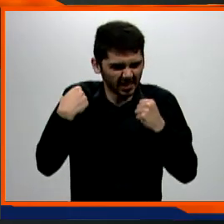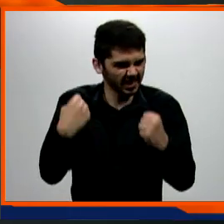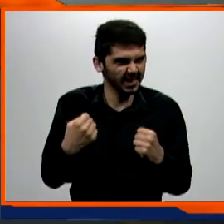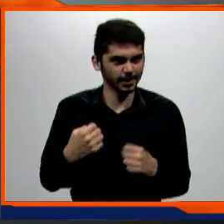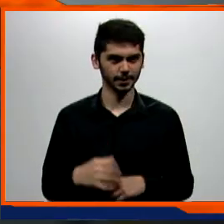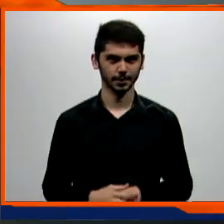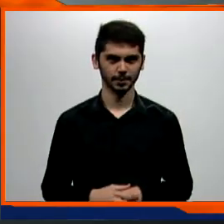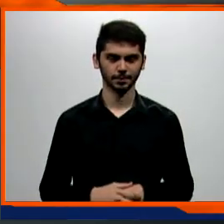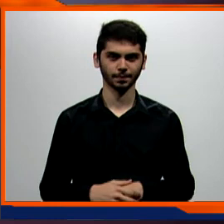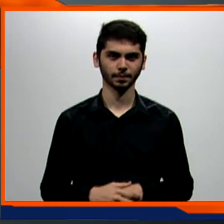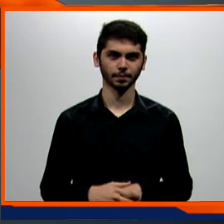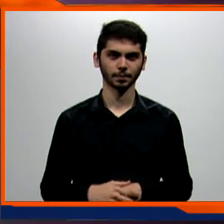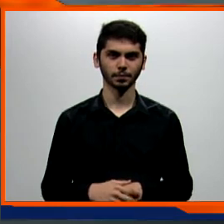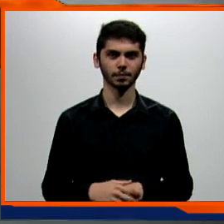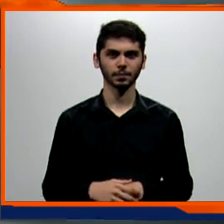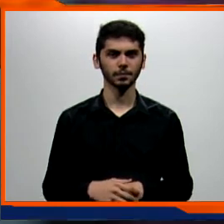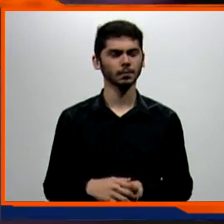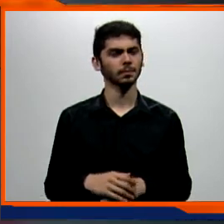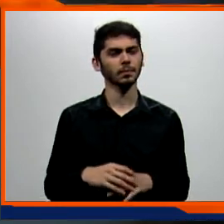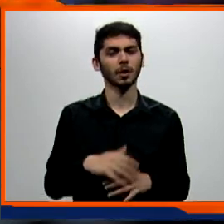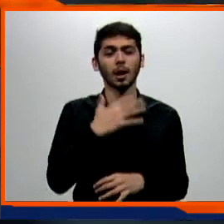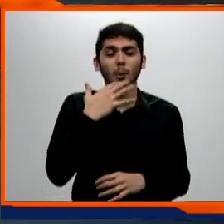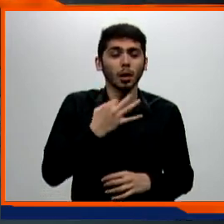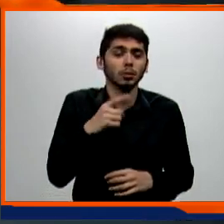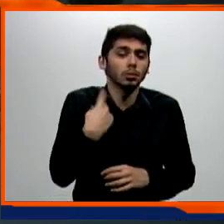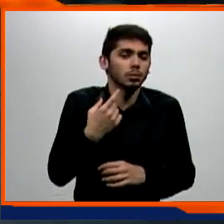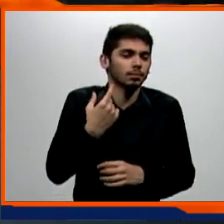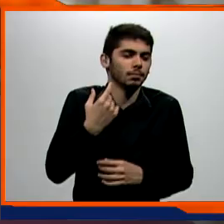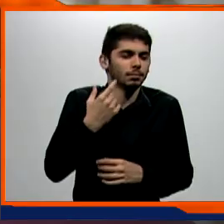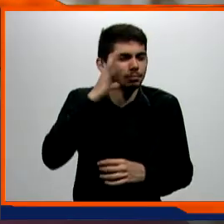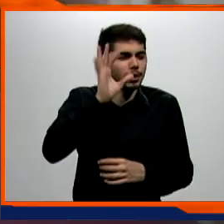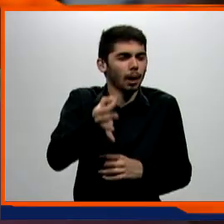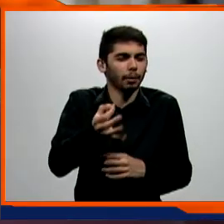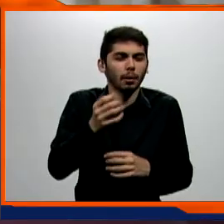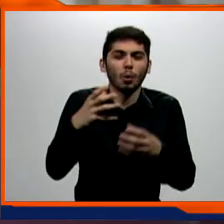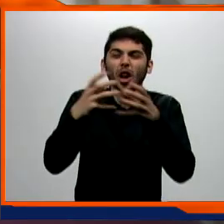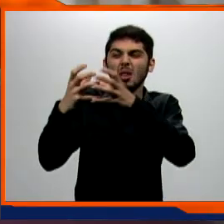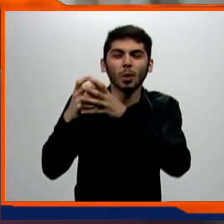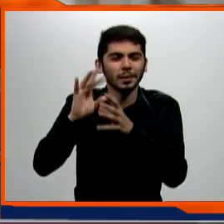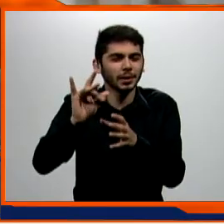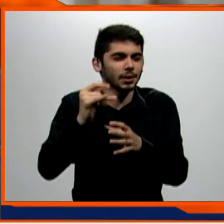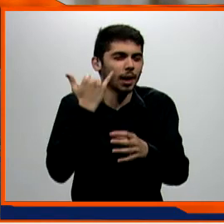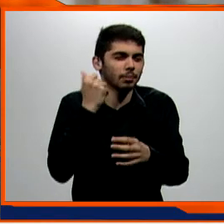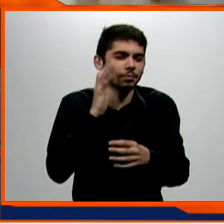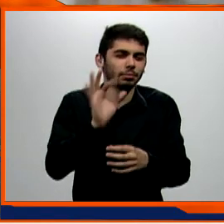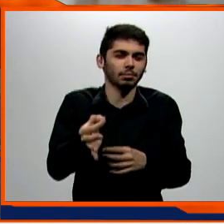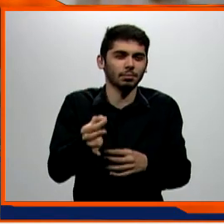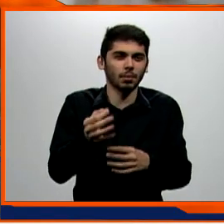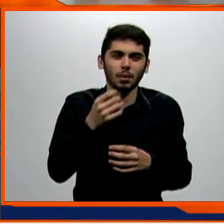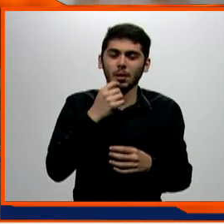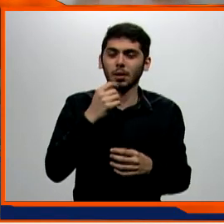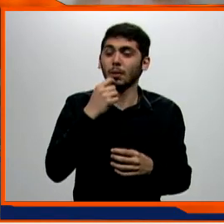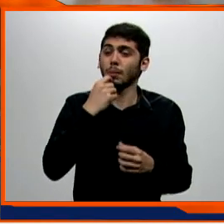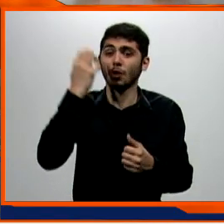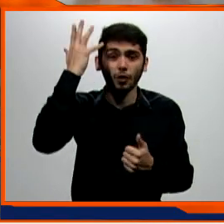todo por el equipo. Más que nada sabemos cuáles son los equipos a ganar, o sea, los que tienen la idea de ganar, digamos,